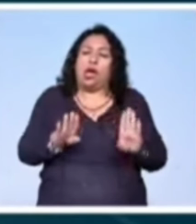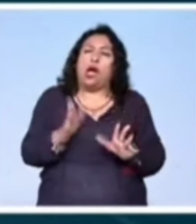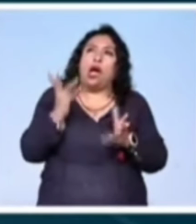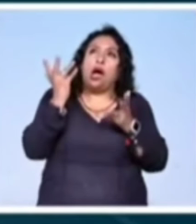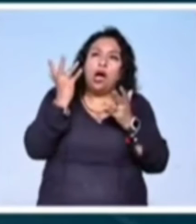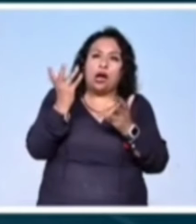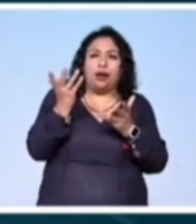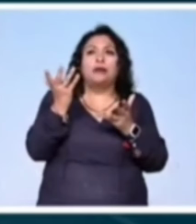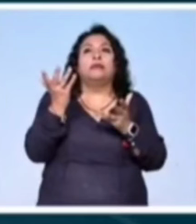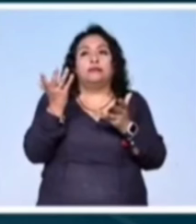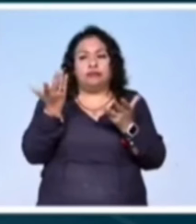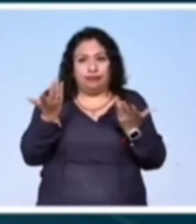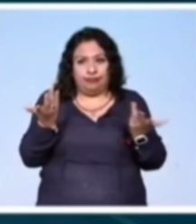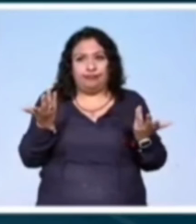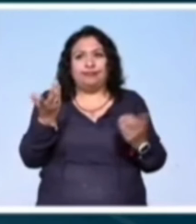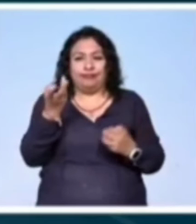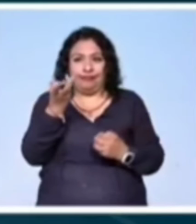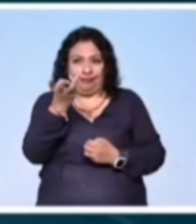esperanzador